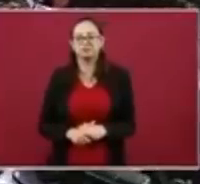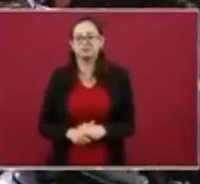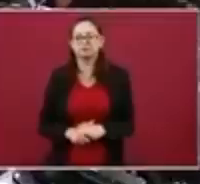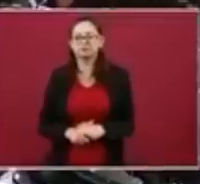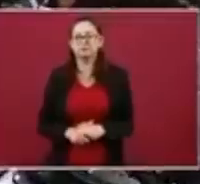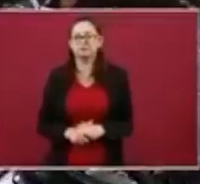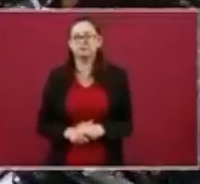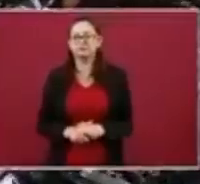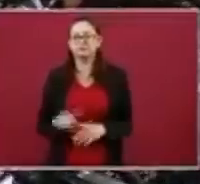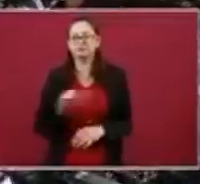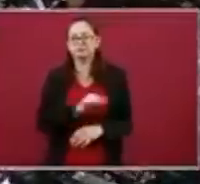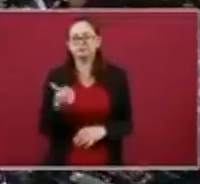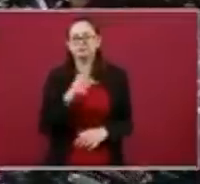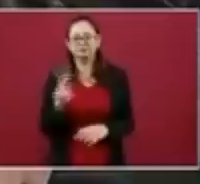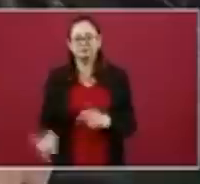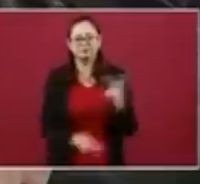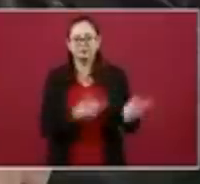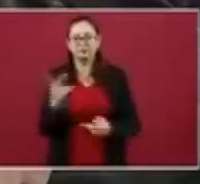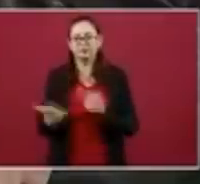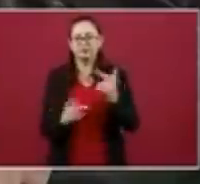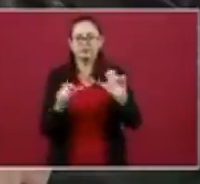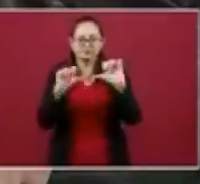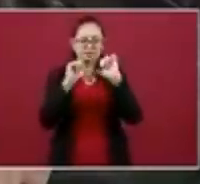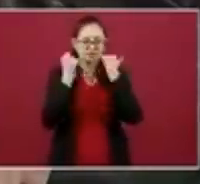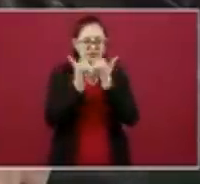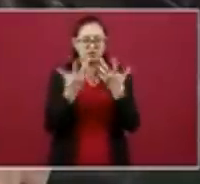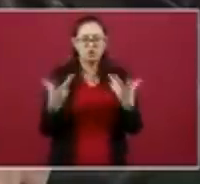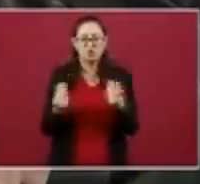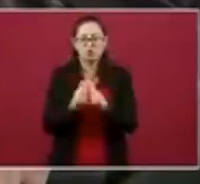perdón, asociaciones con Pemex que incluyen